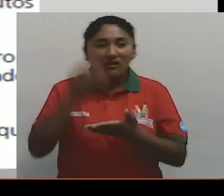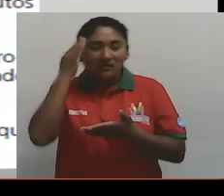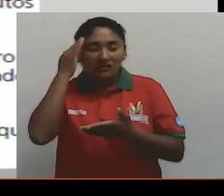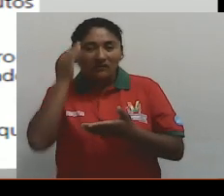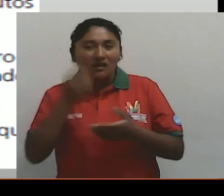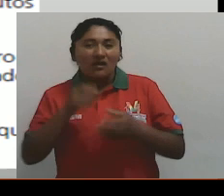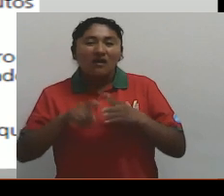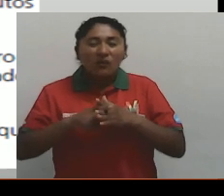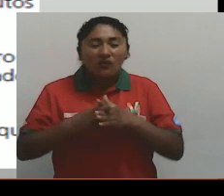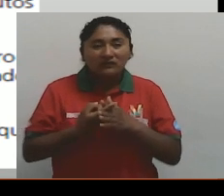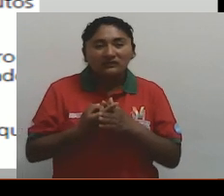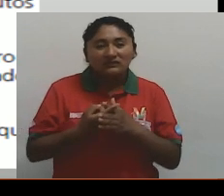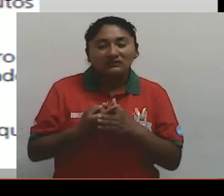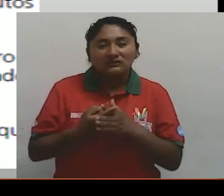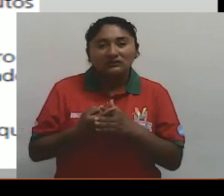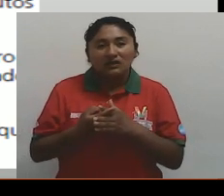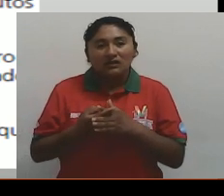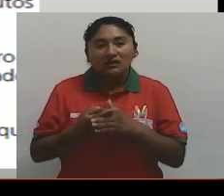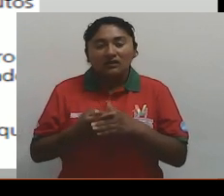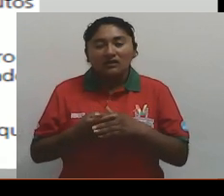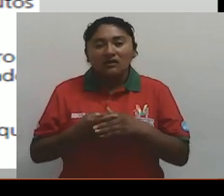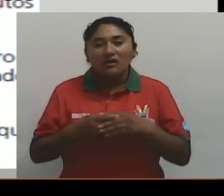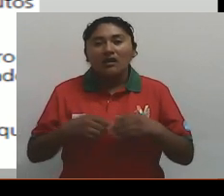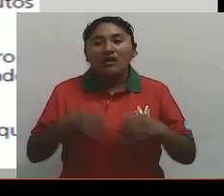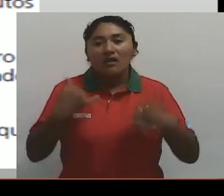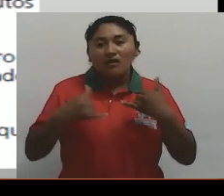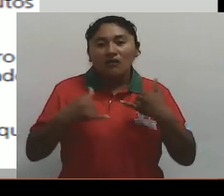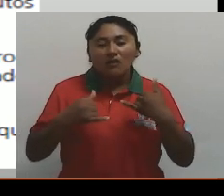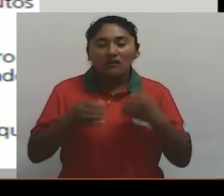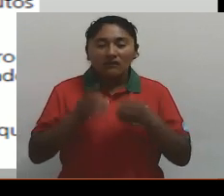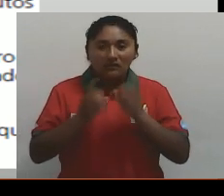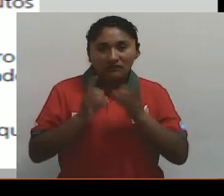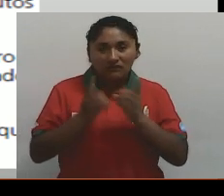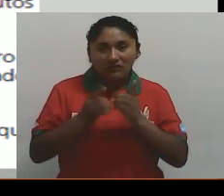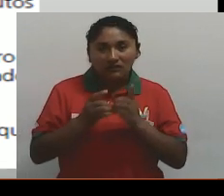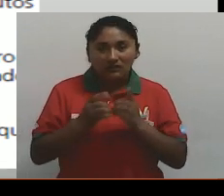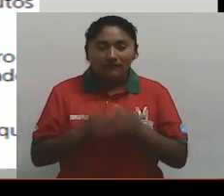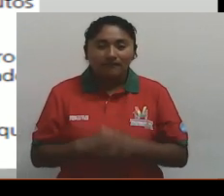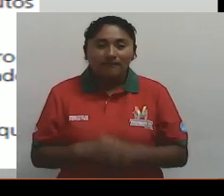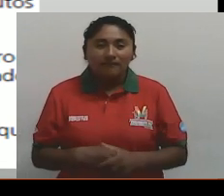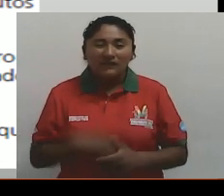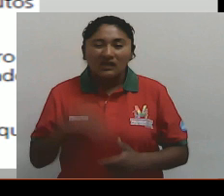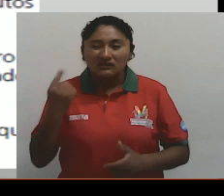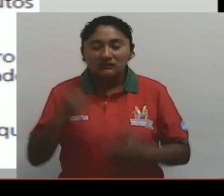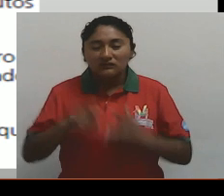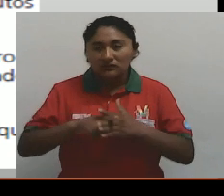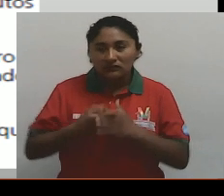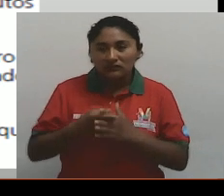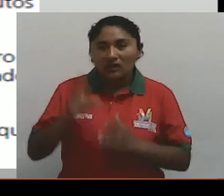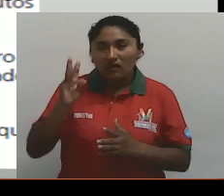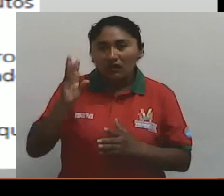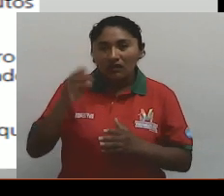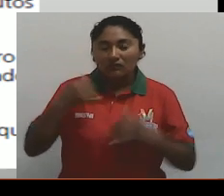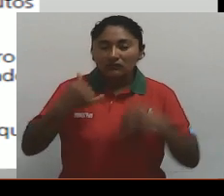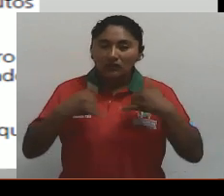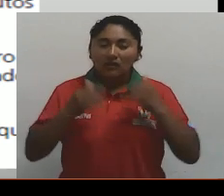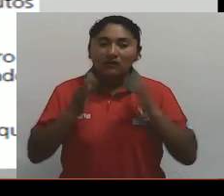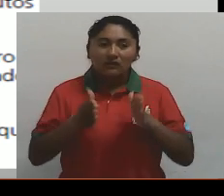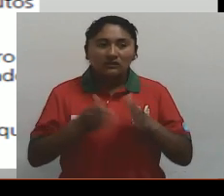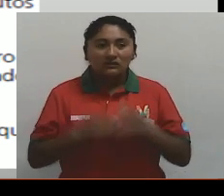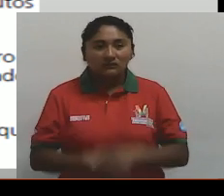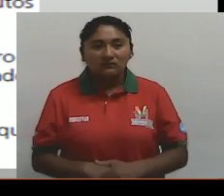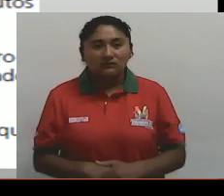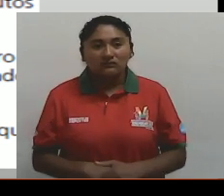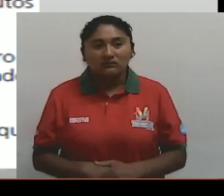deportistas. Es el que nos permite solamente con 6 jugadores y nada más comenzar el encuentro. La